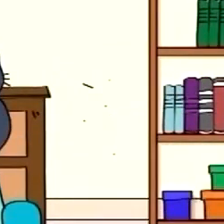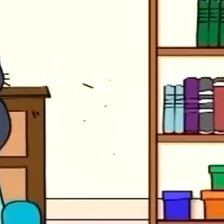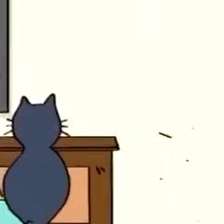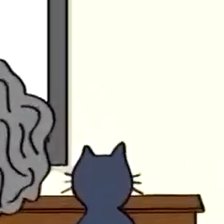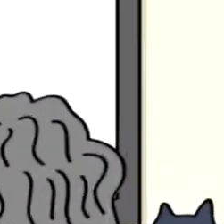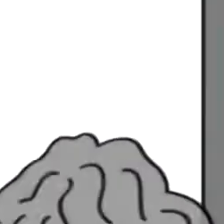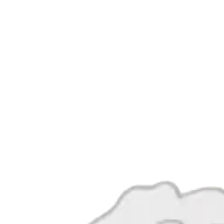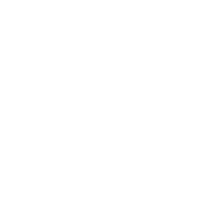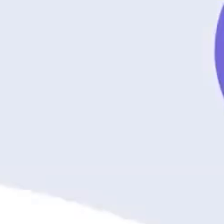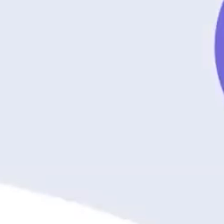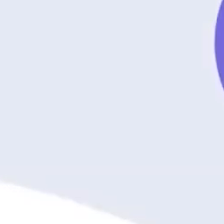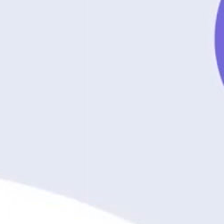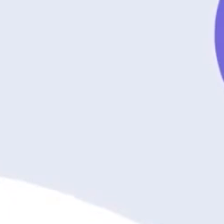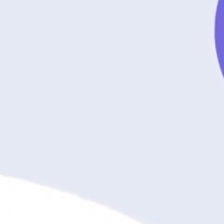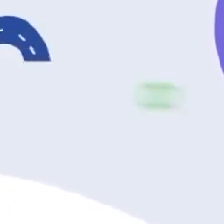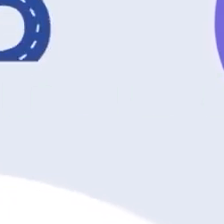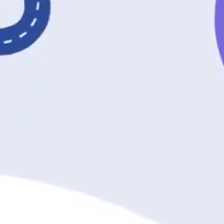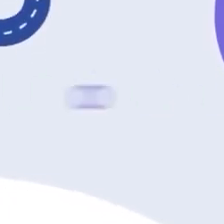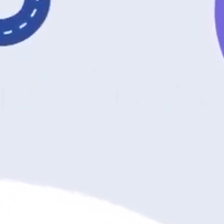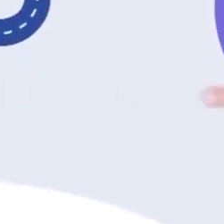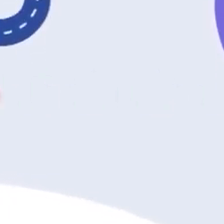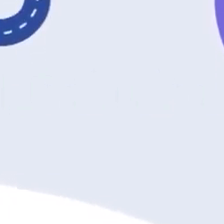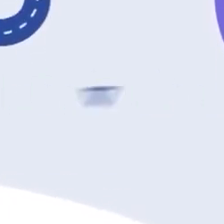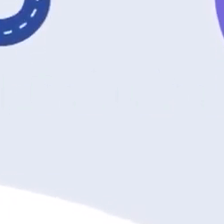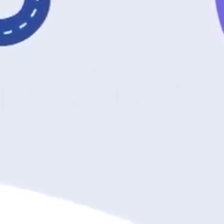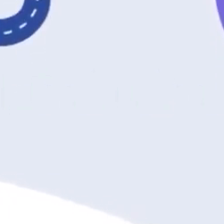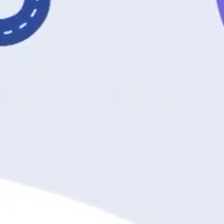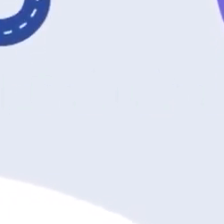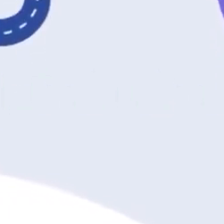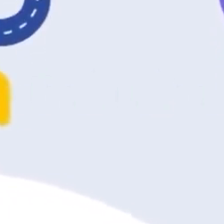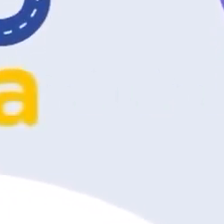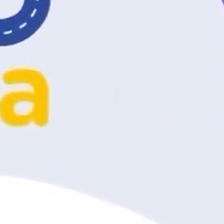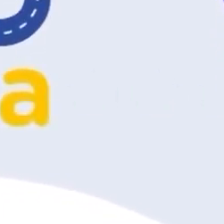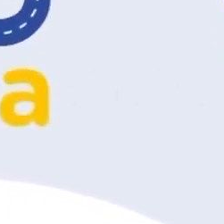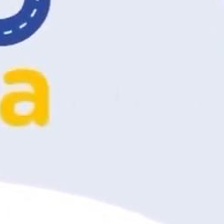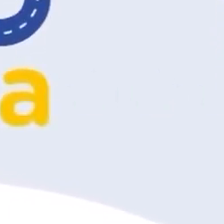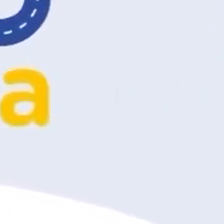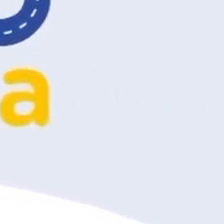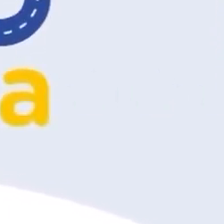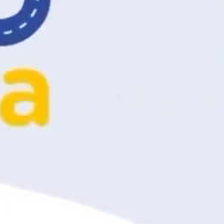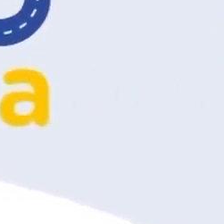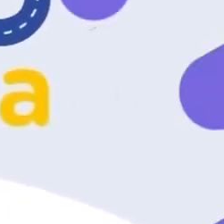aprendo en casa una iniciativa del ministerio de educación